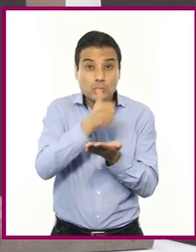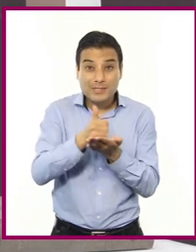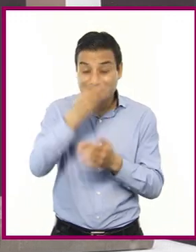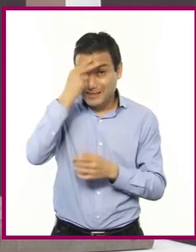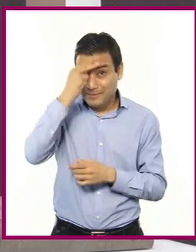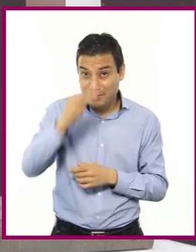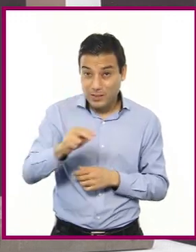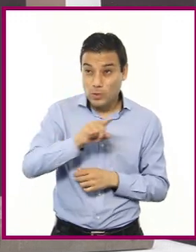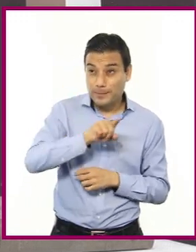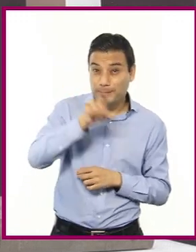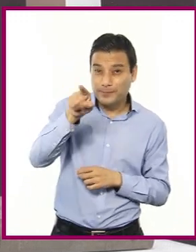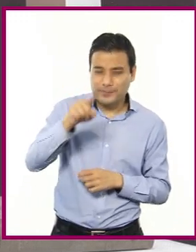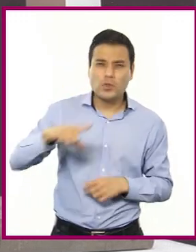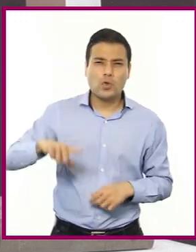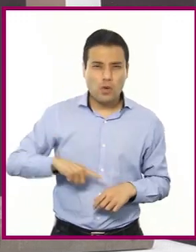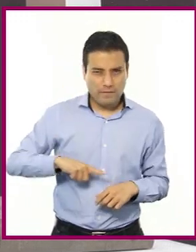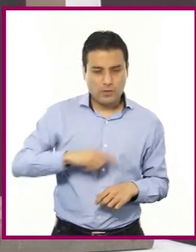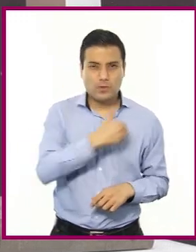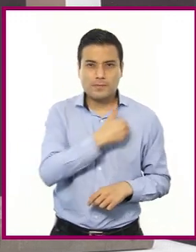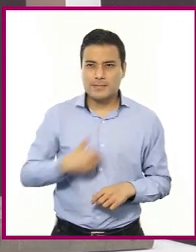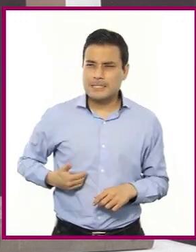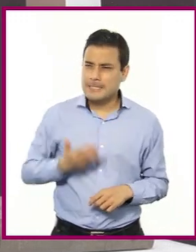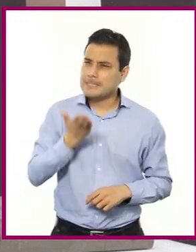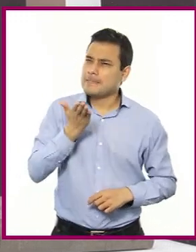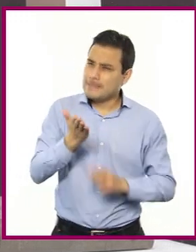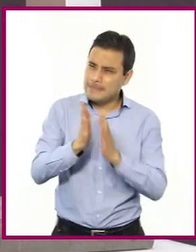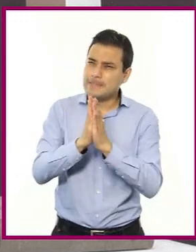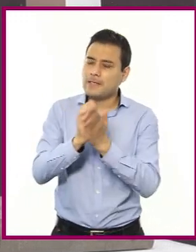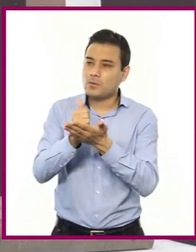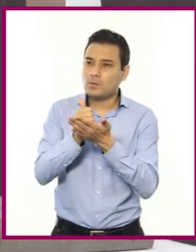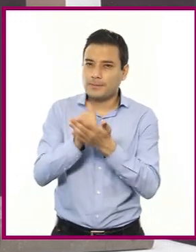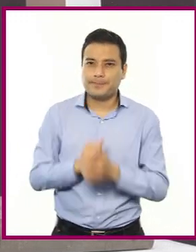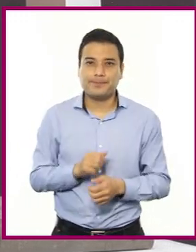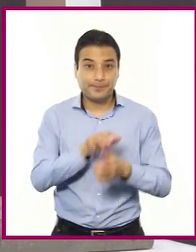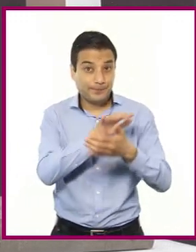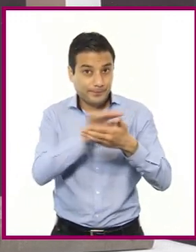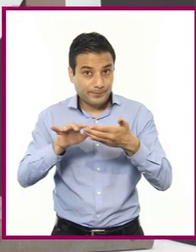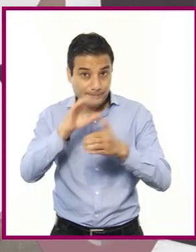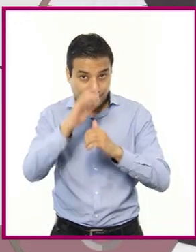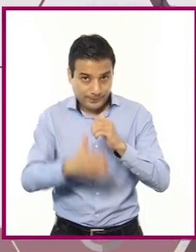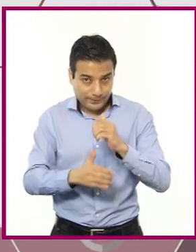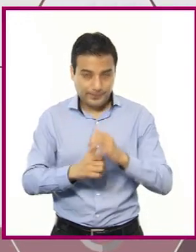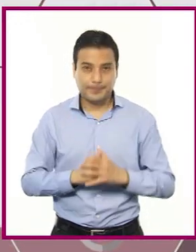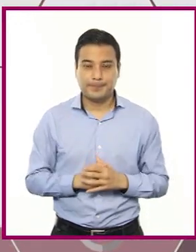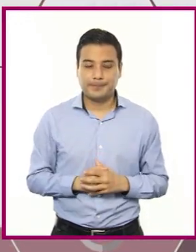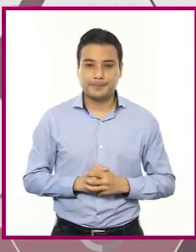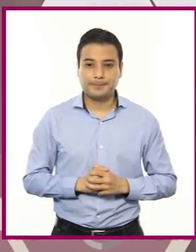a pedir justicia al presidente. Hasta aquí nuestra lectura.